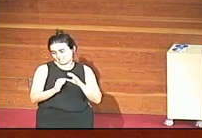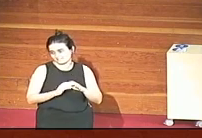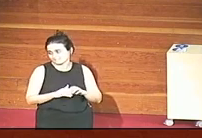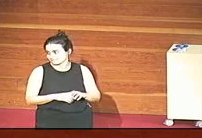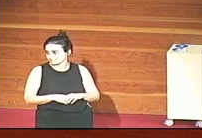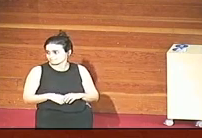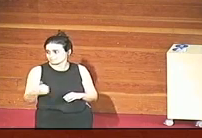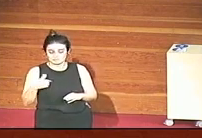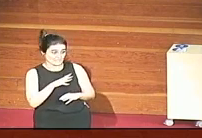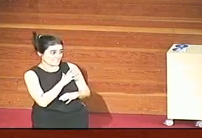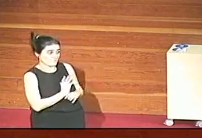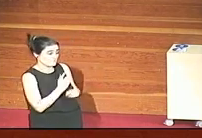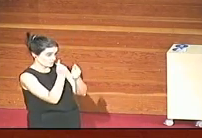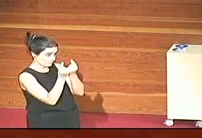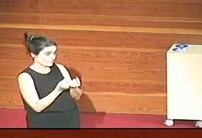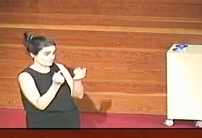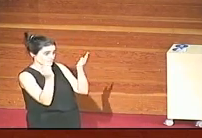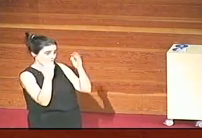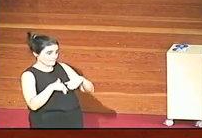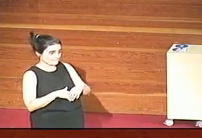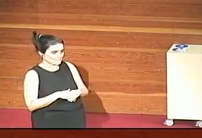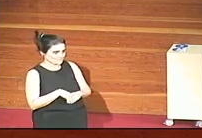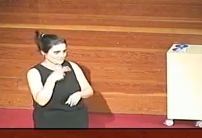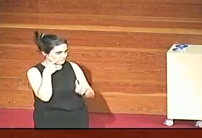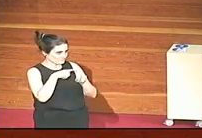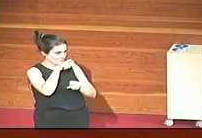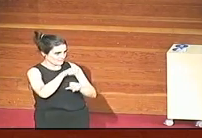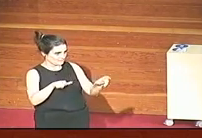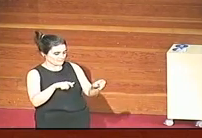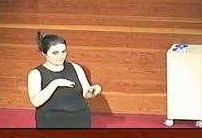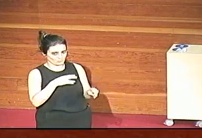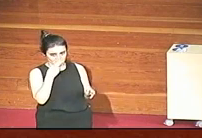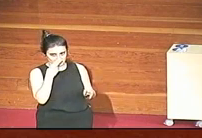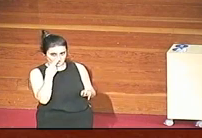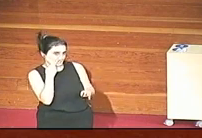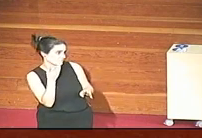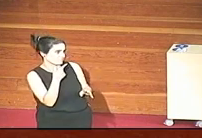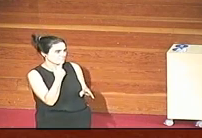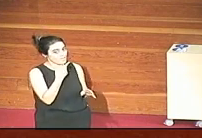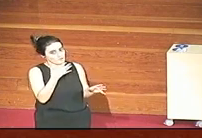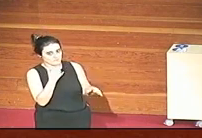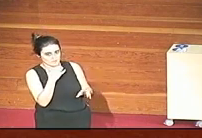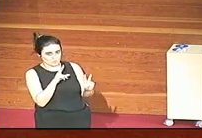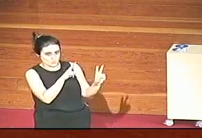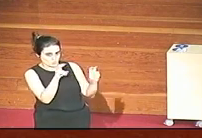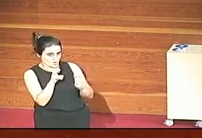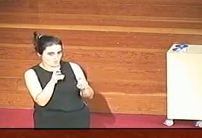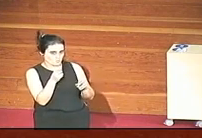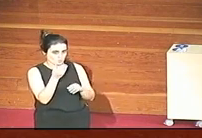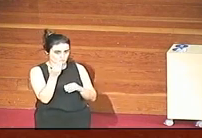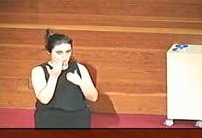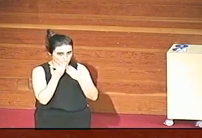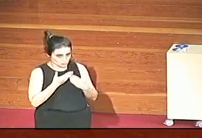de momento no hay presupuesto para gente que pueda estar interesada en eso y diga no es algo nuevo no tenemos los estudios